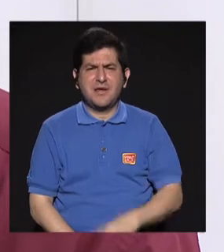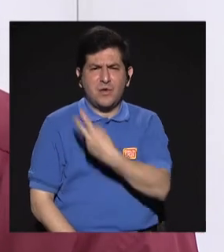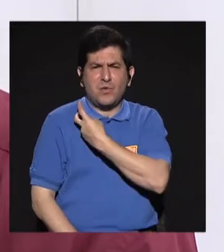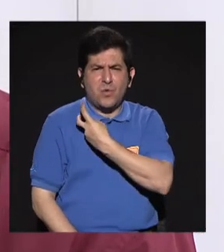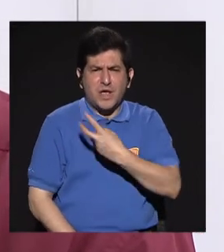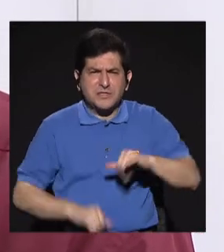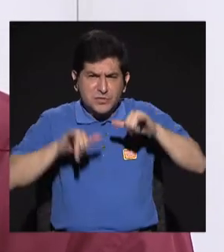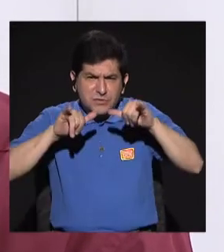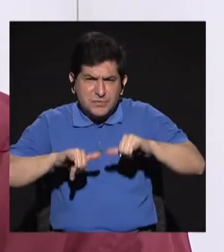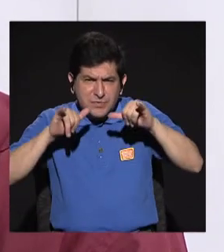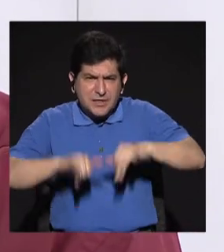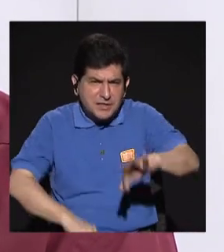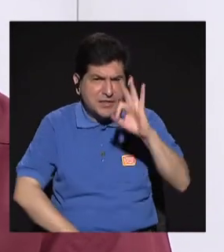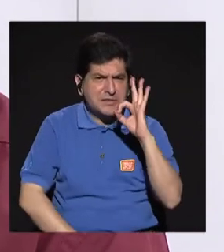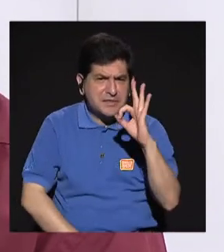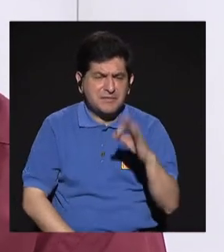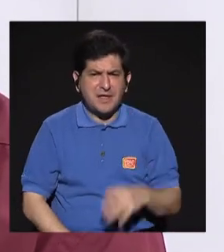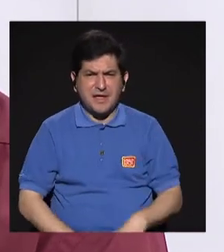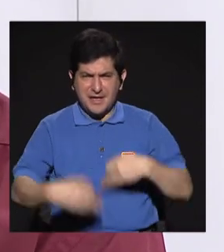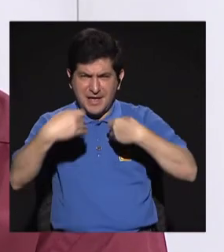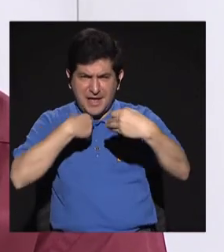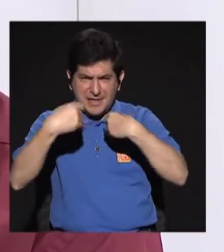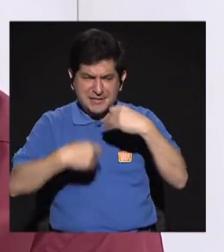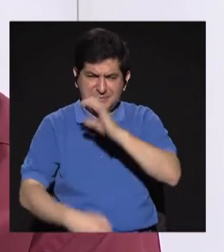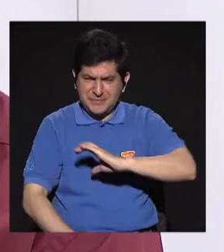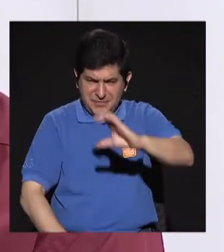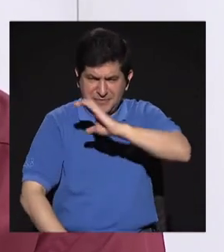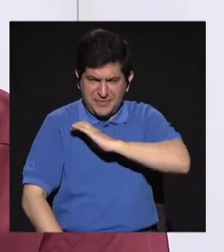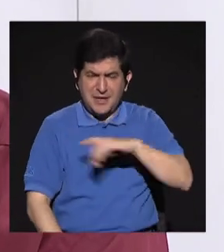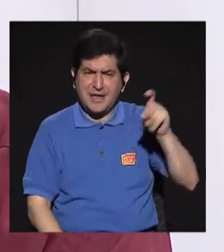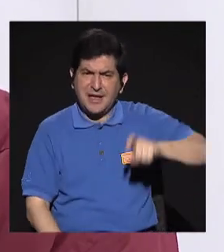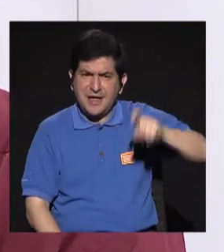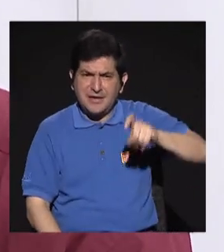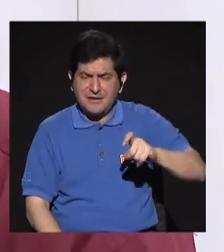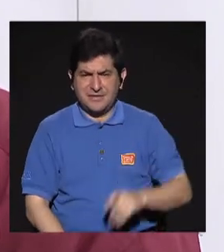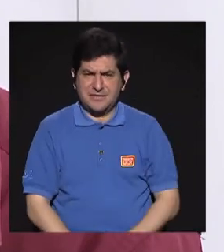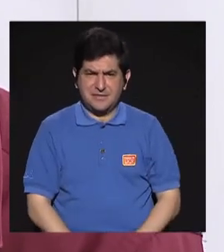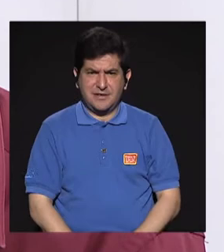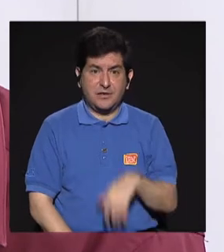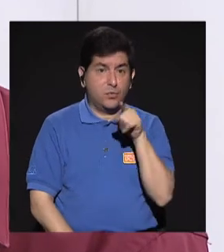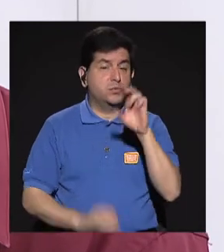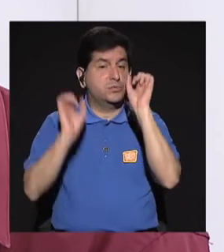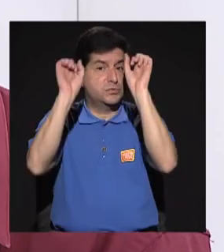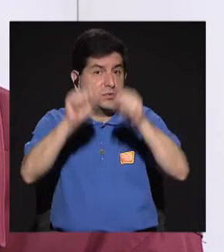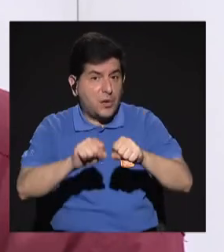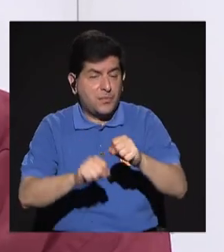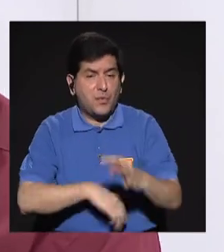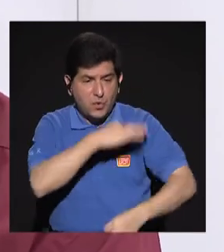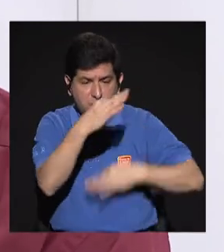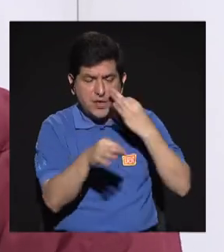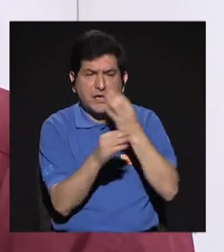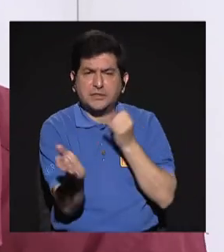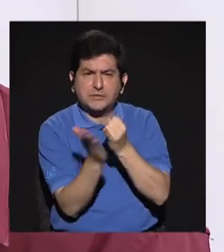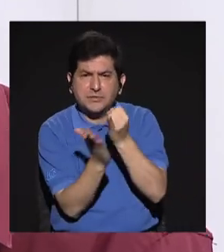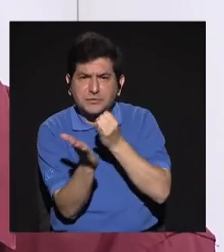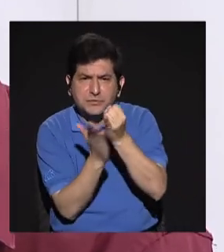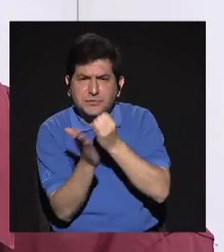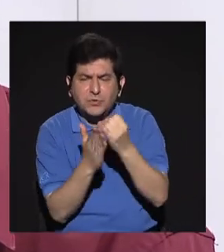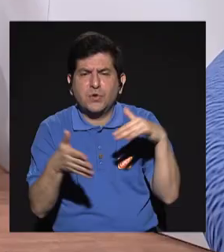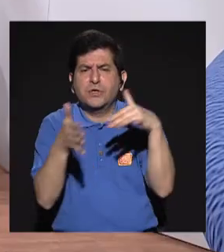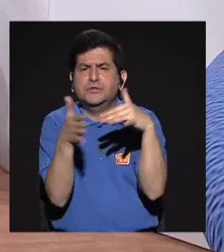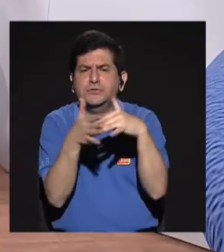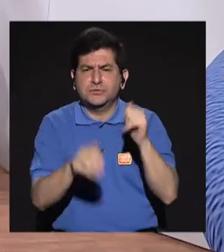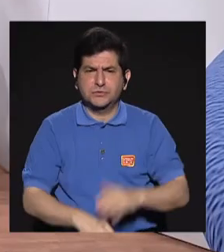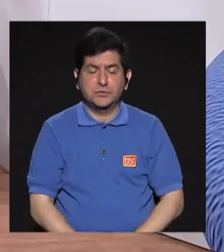conservación de los restos socios que háblenos de esas características que deben tener sobre estos socios como para que ustedes es un tipo de